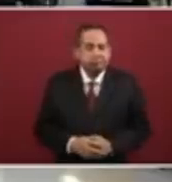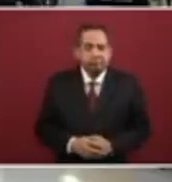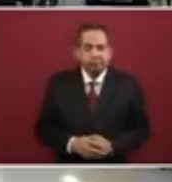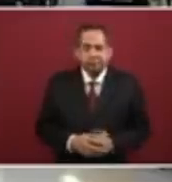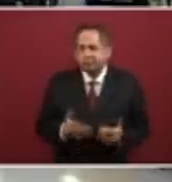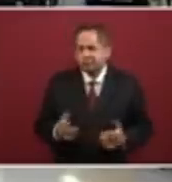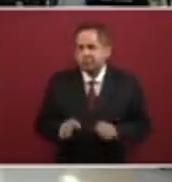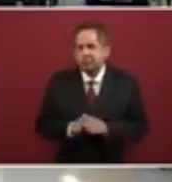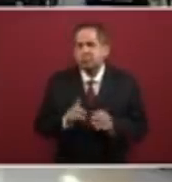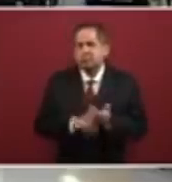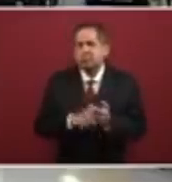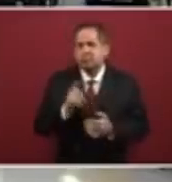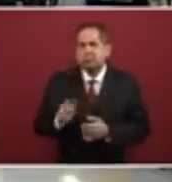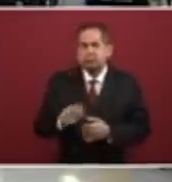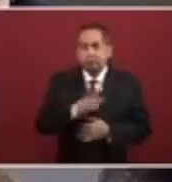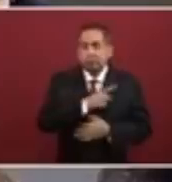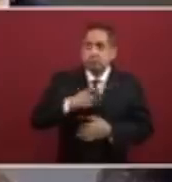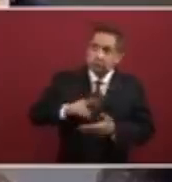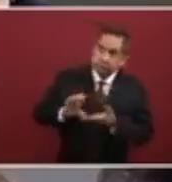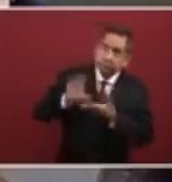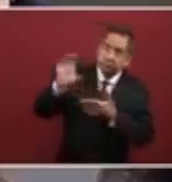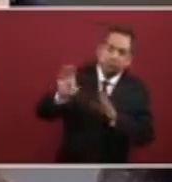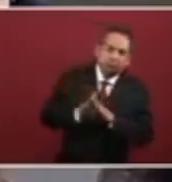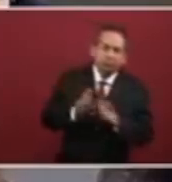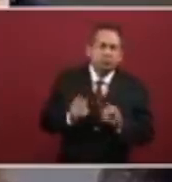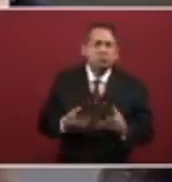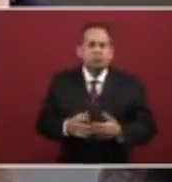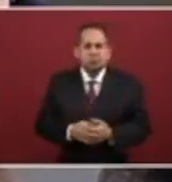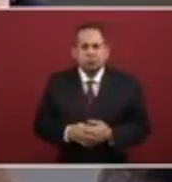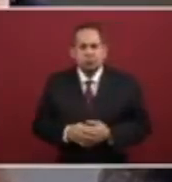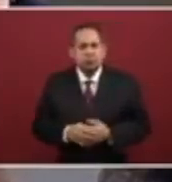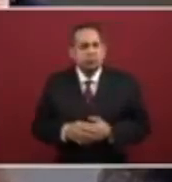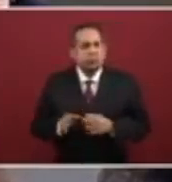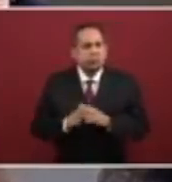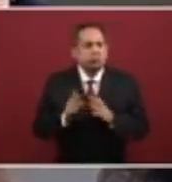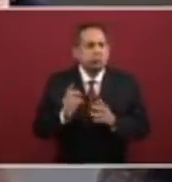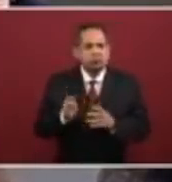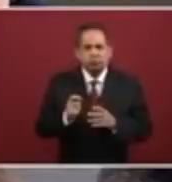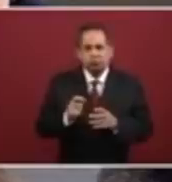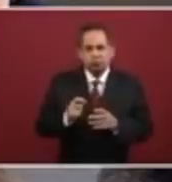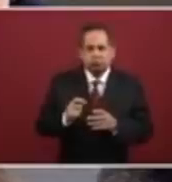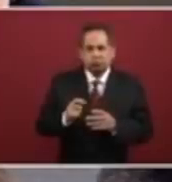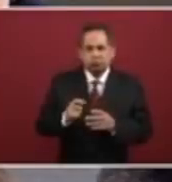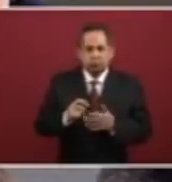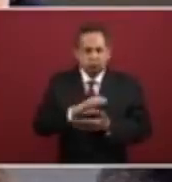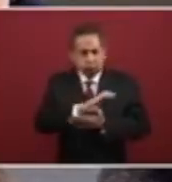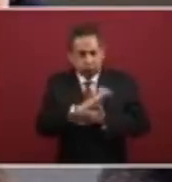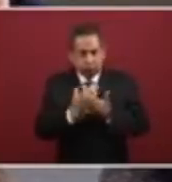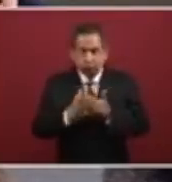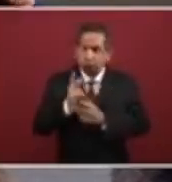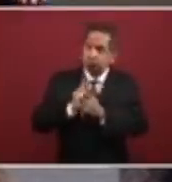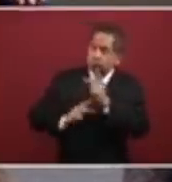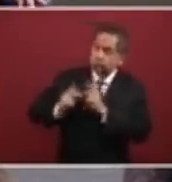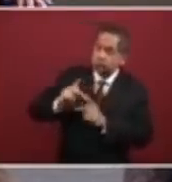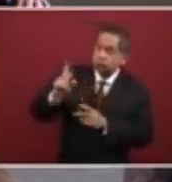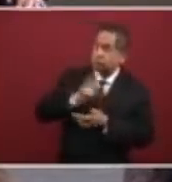¿Y cómo estamos en deuda? ¿Cuánto se ha contratado de deuda?